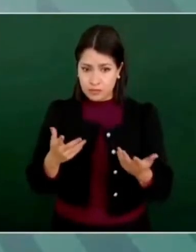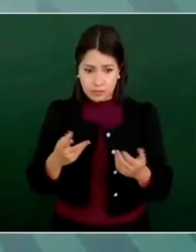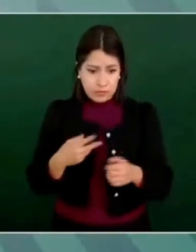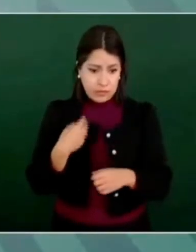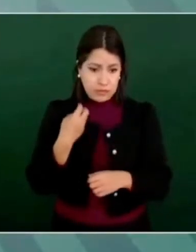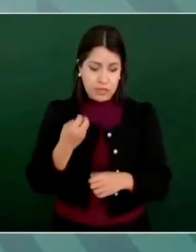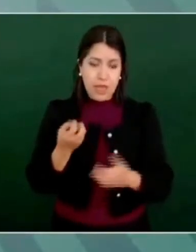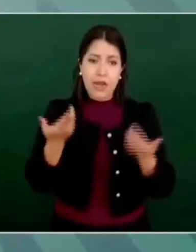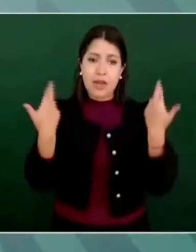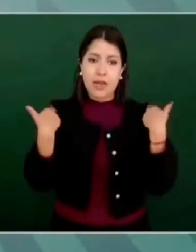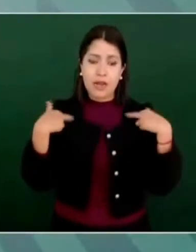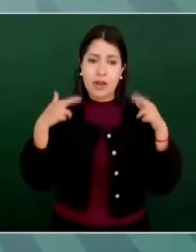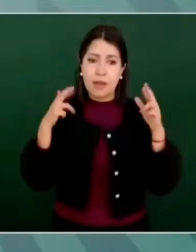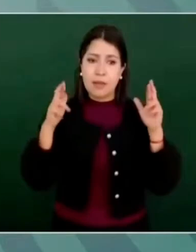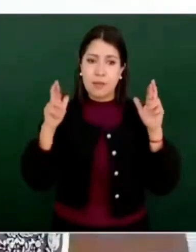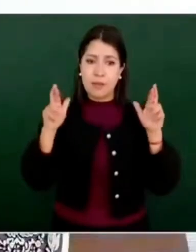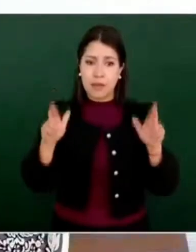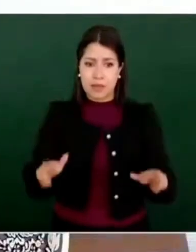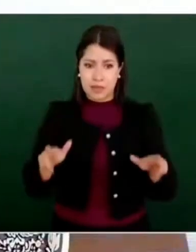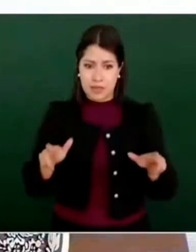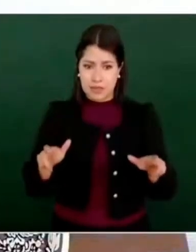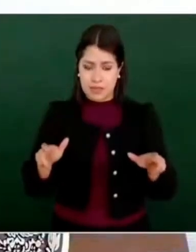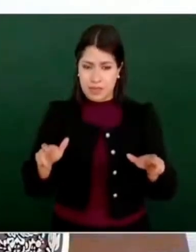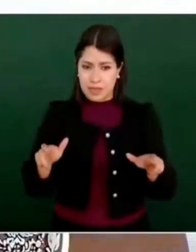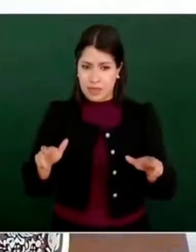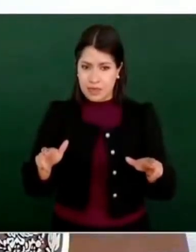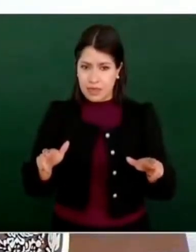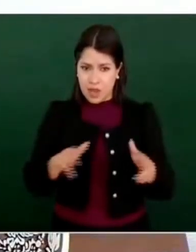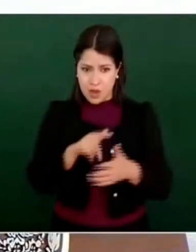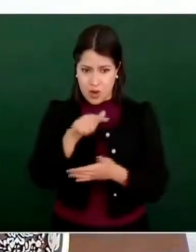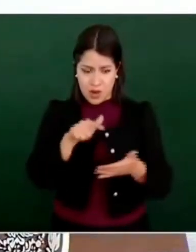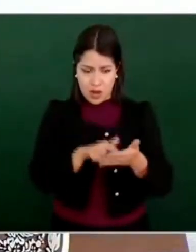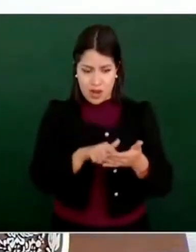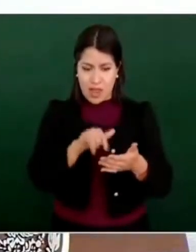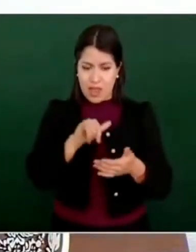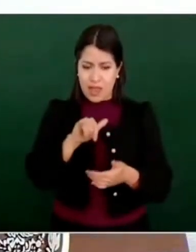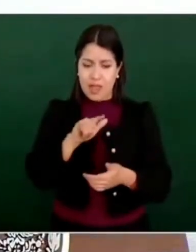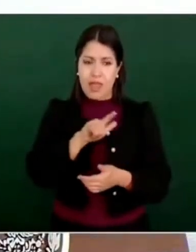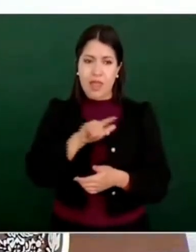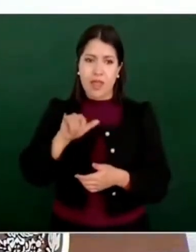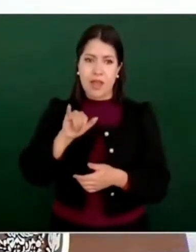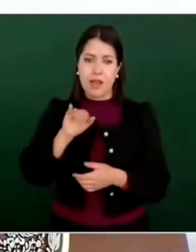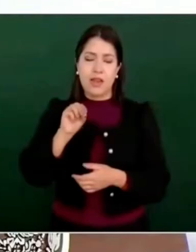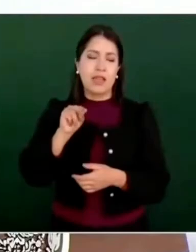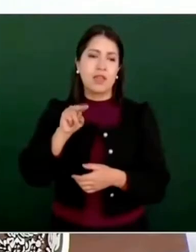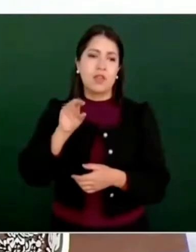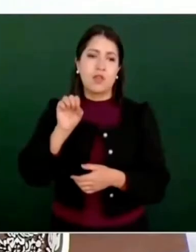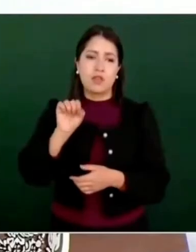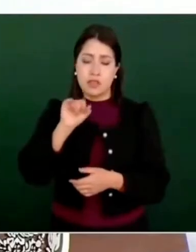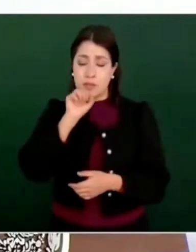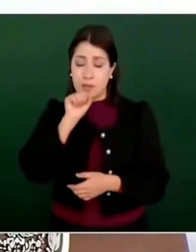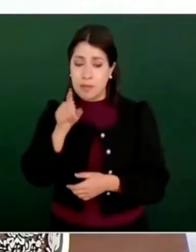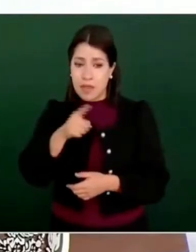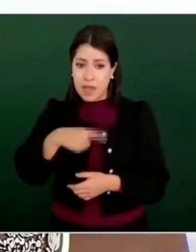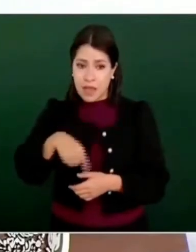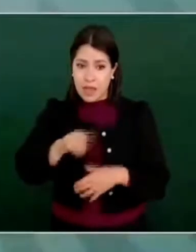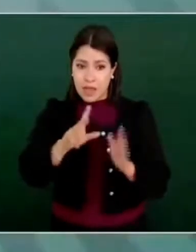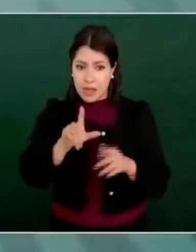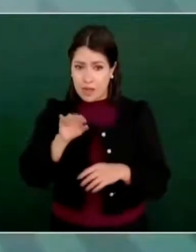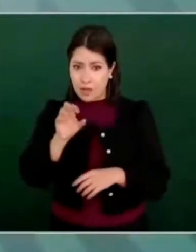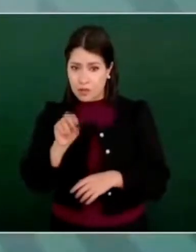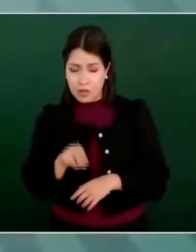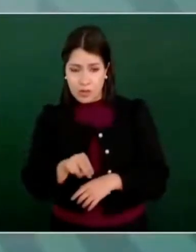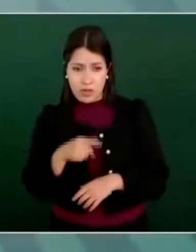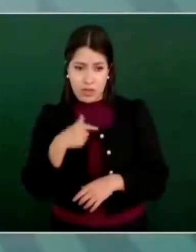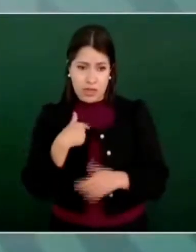el representante entonces de Illinois, Lincoln, sufrió graves consecuencias políticas